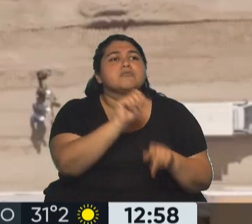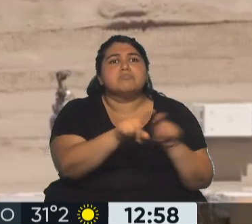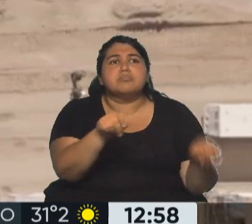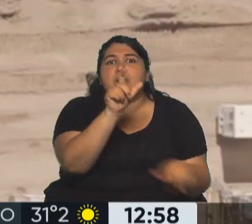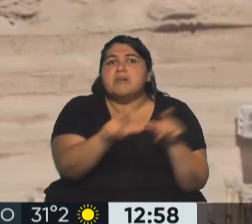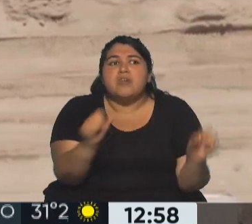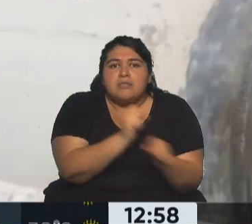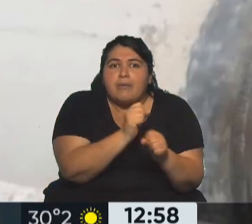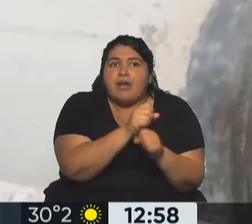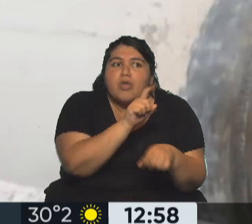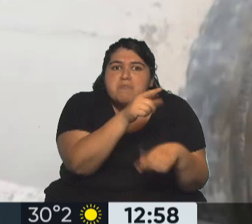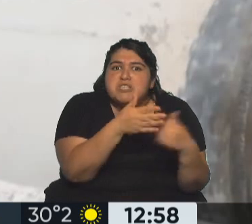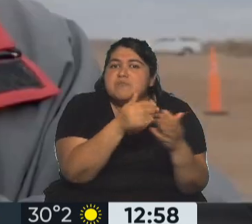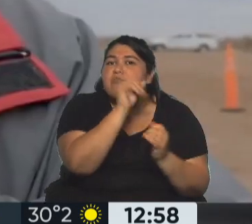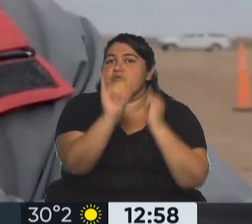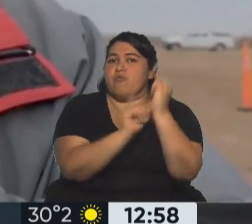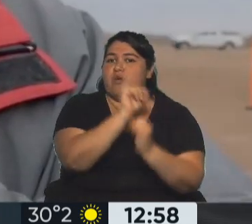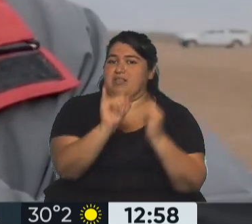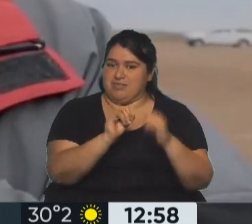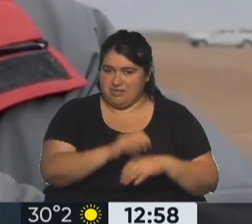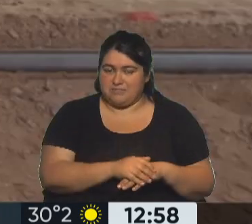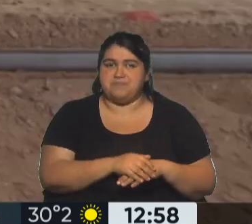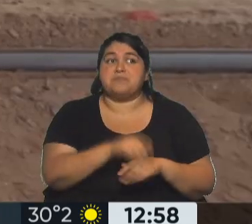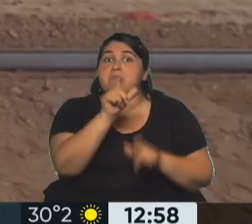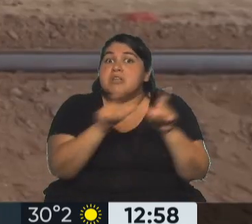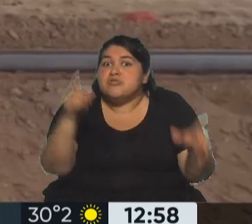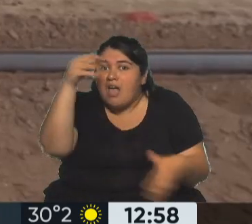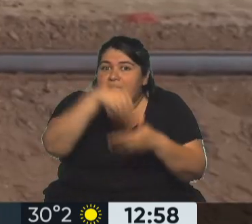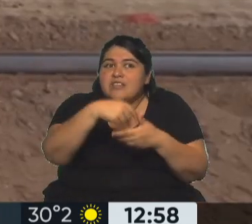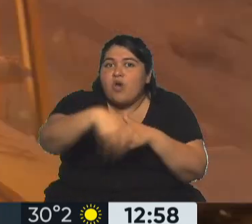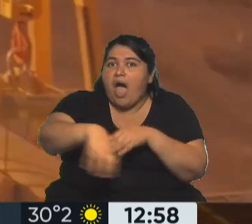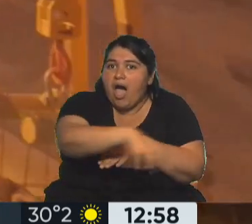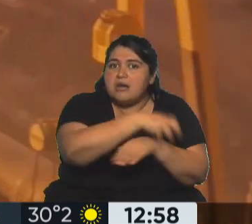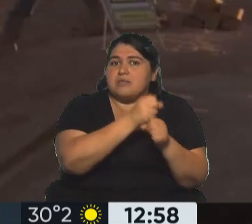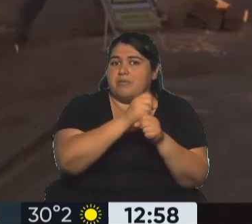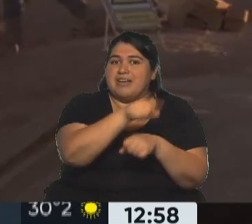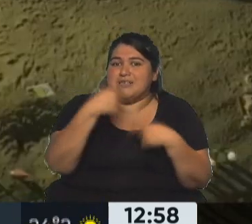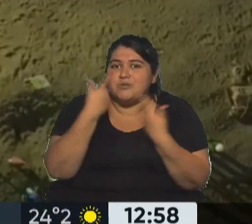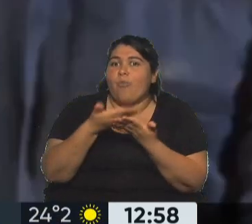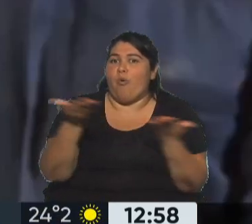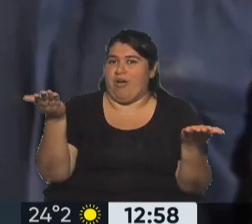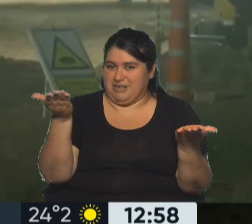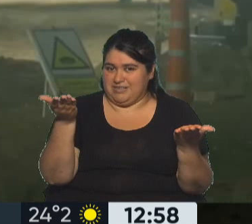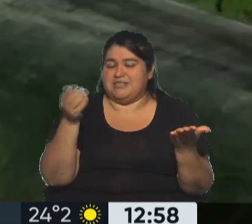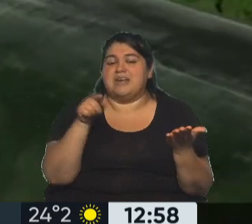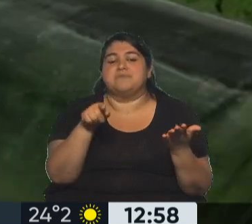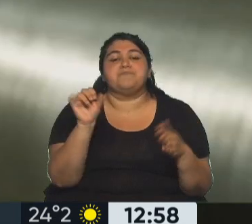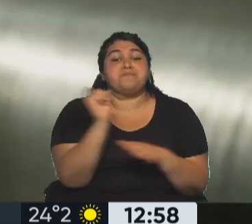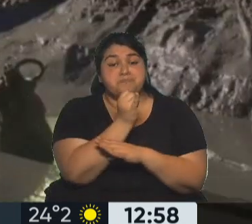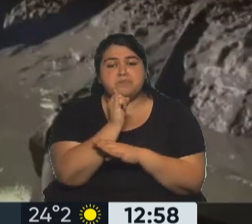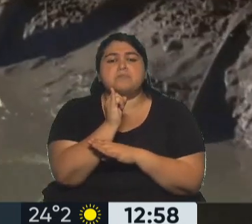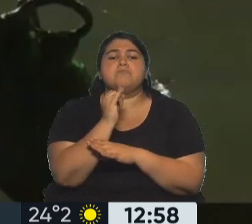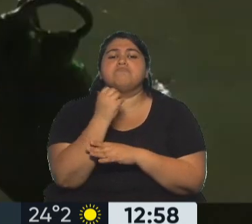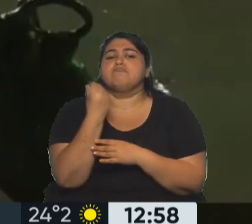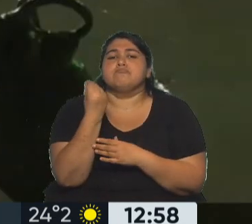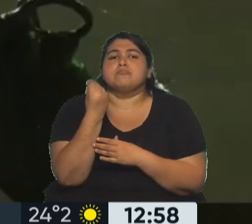La construcción del gasoducto y las voces de quienes participaron desde distintas áreas, eso es lo que muestra el mediometraje de Gianfranco Quattrini. ¿Cómo fue? ¿Cómo